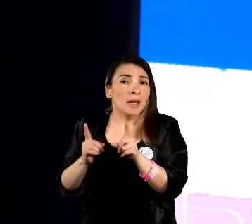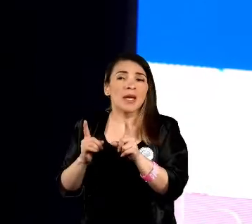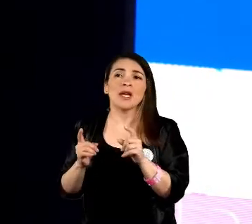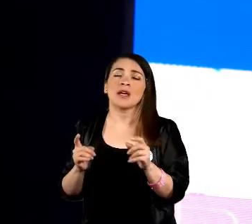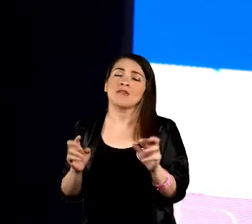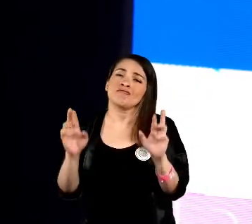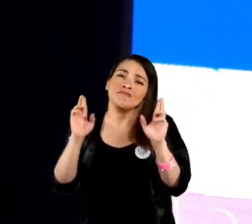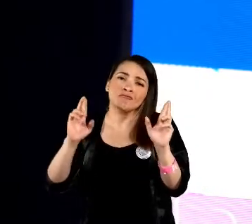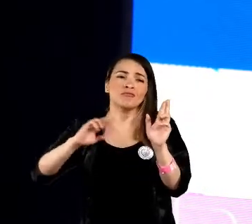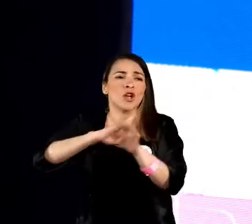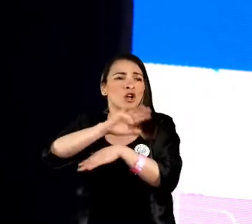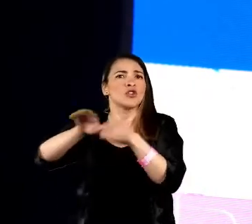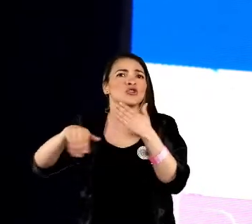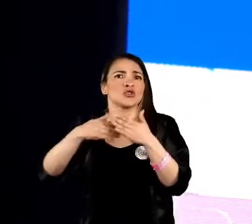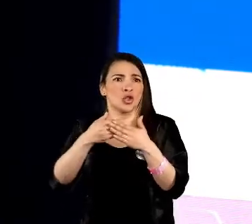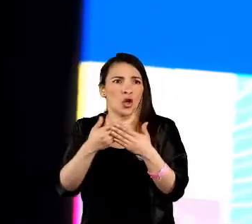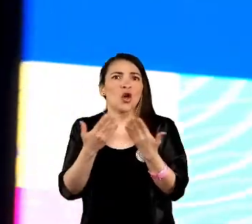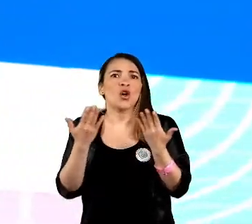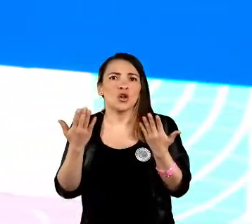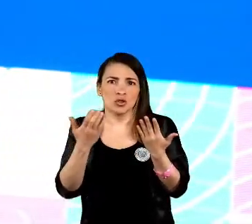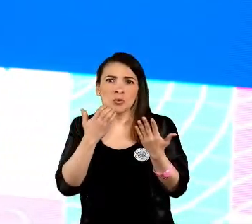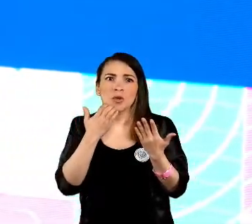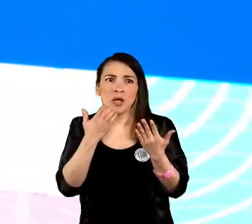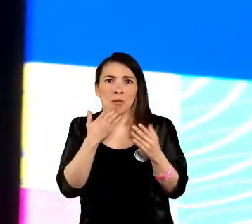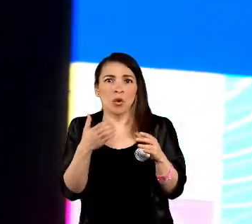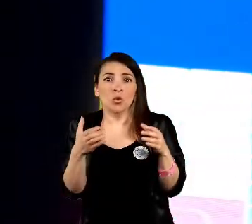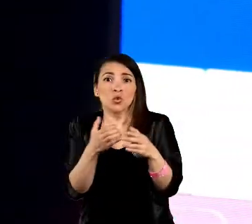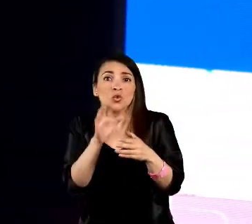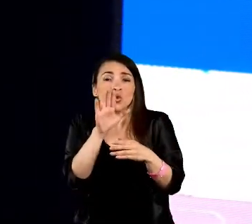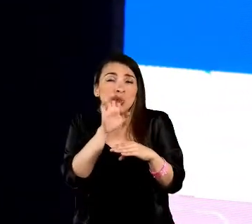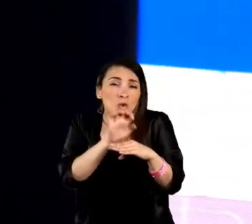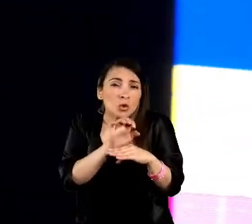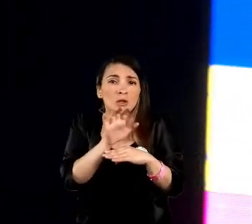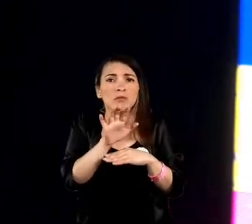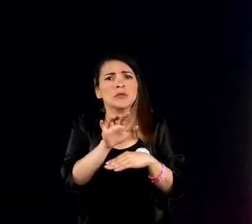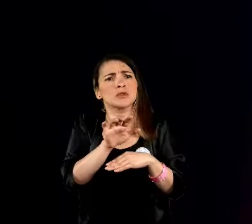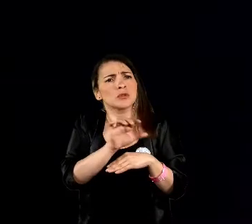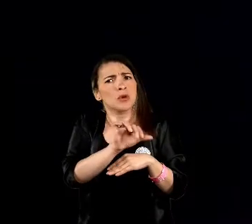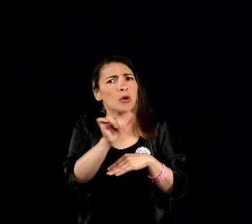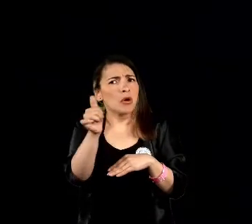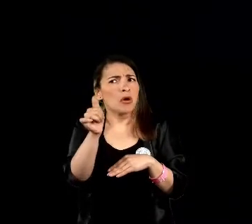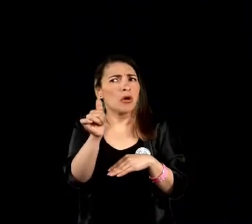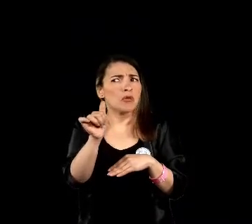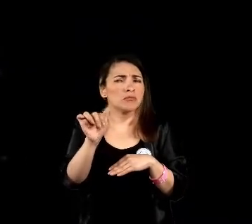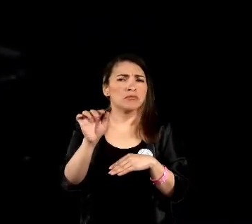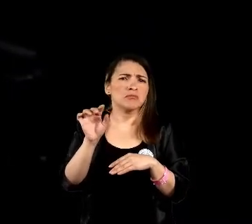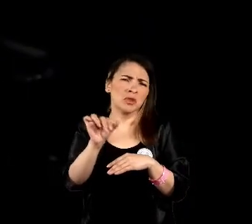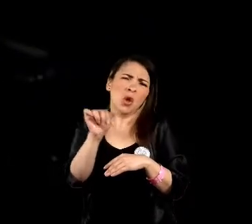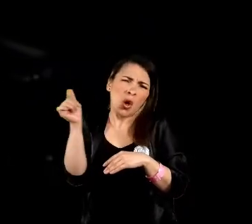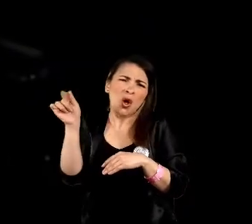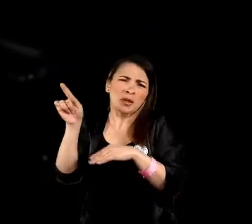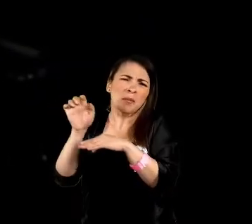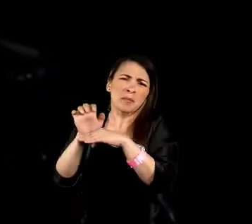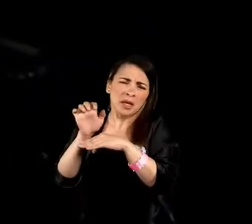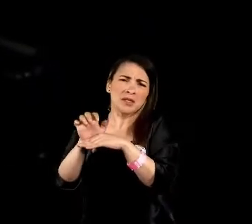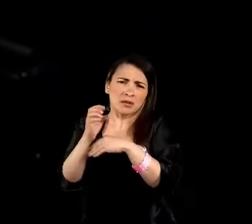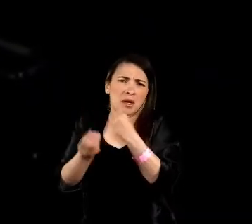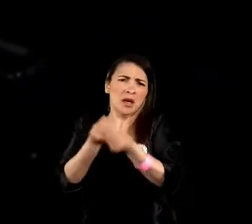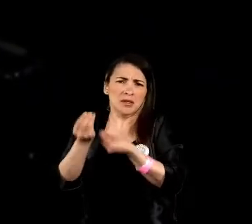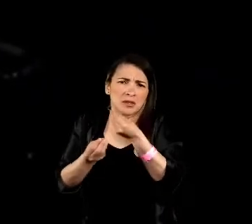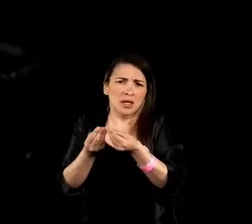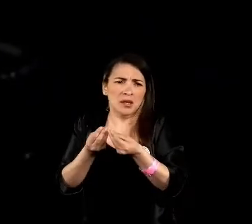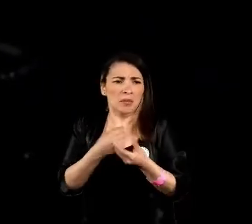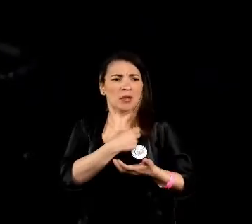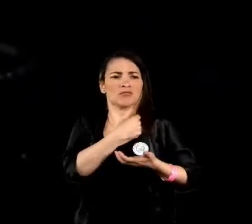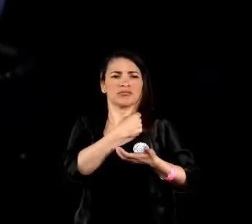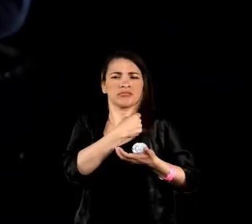y que después vos puedas contratar si a una empresa que te haga un outsourcing pagando lo que tenés porque tenés